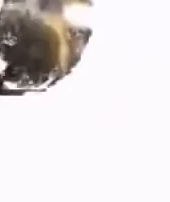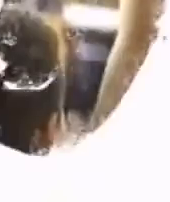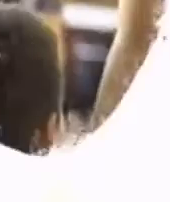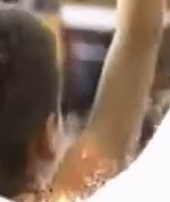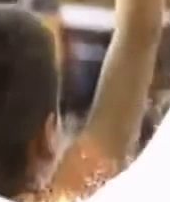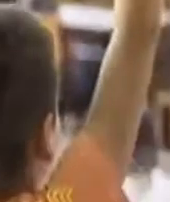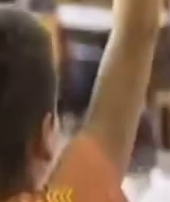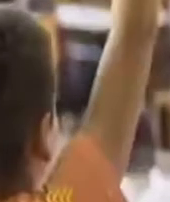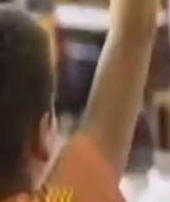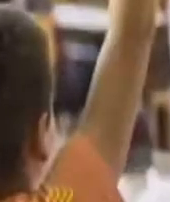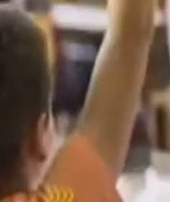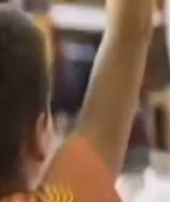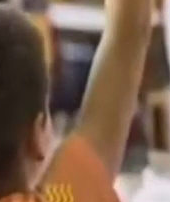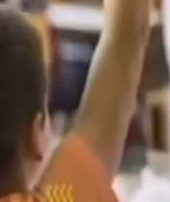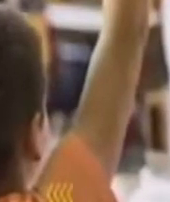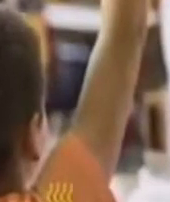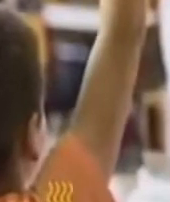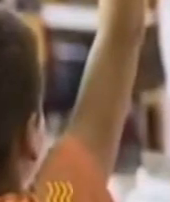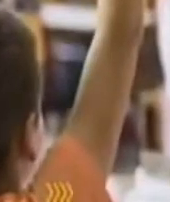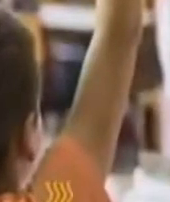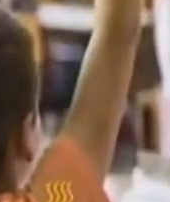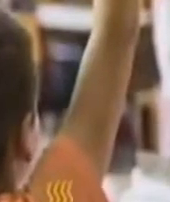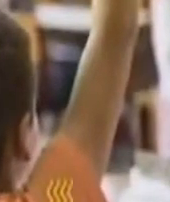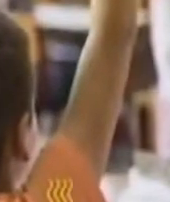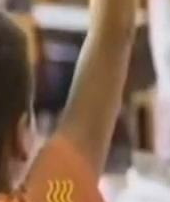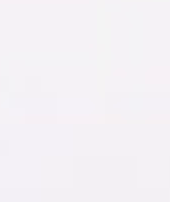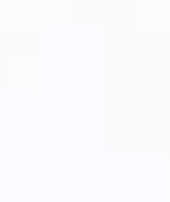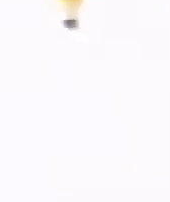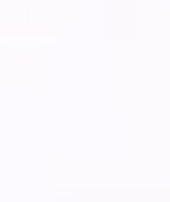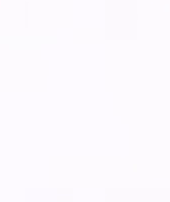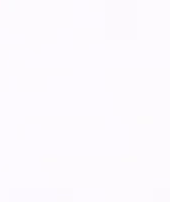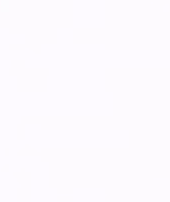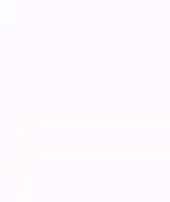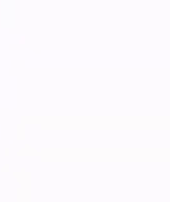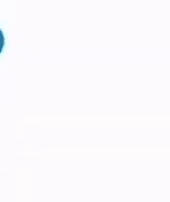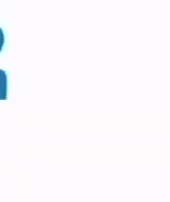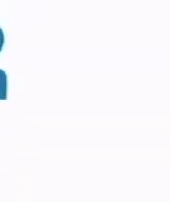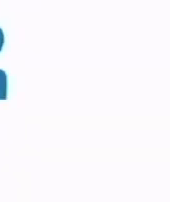A continuación, comunicación y lenguaje, cuarto primaria.